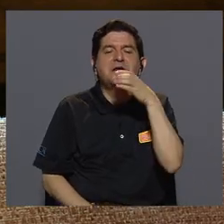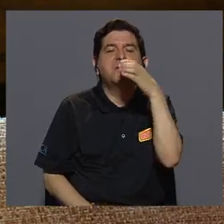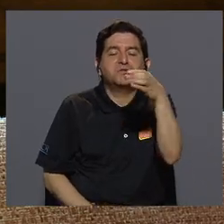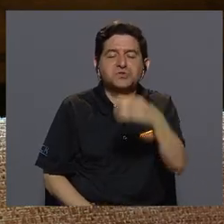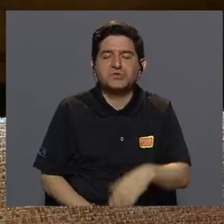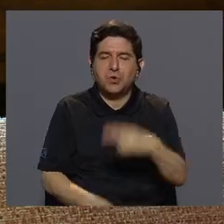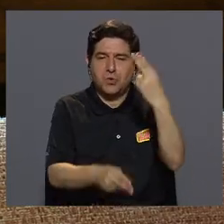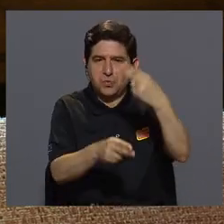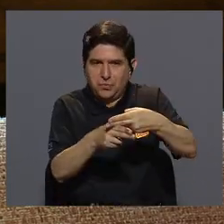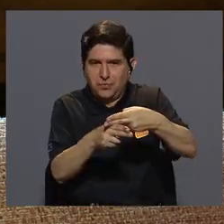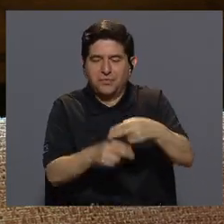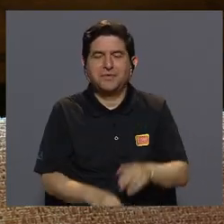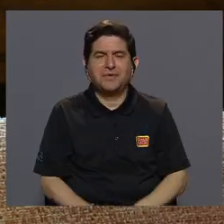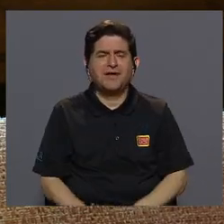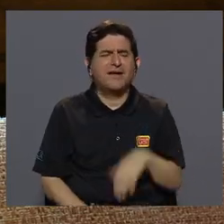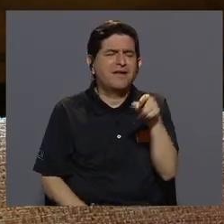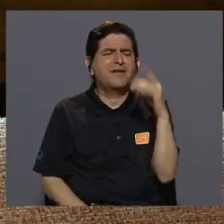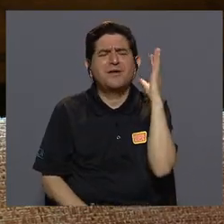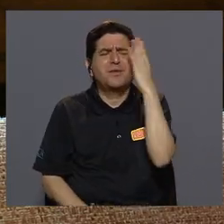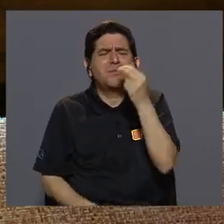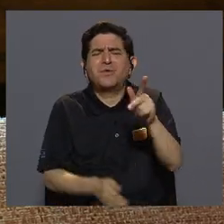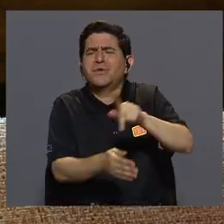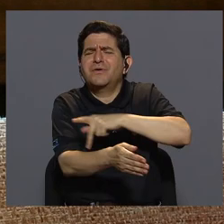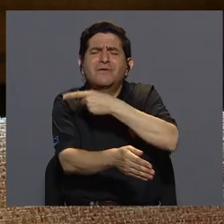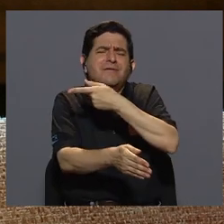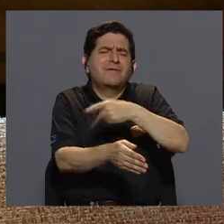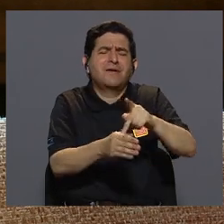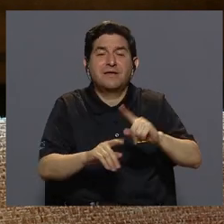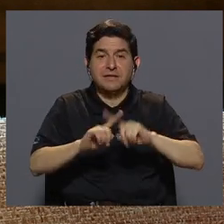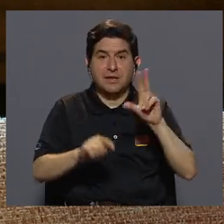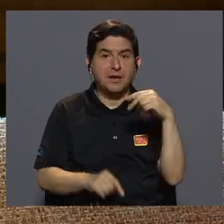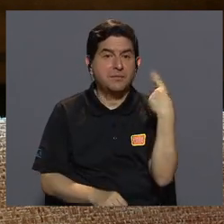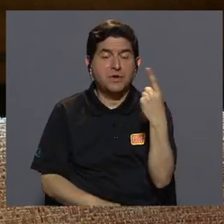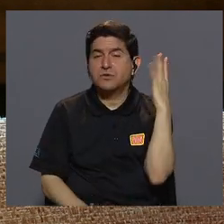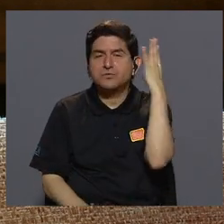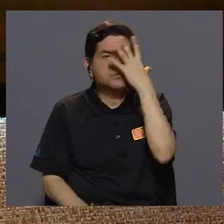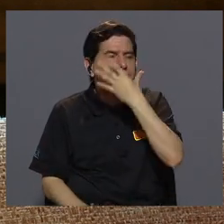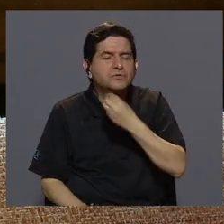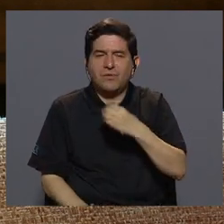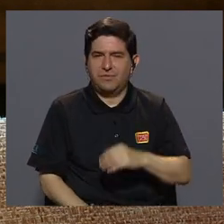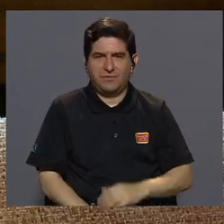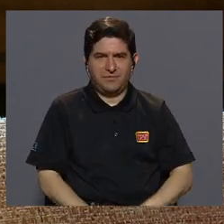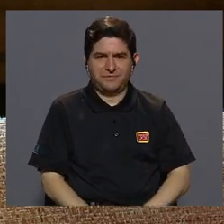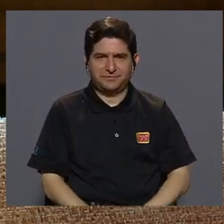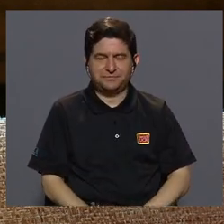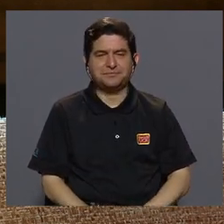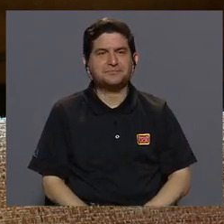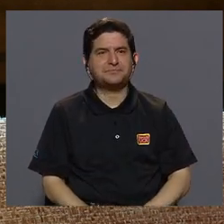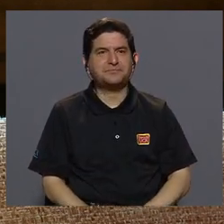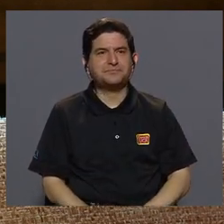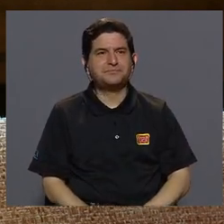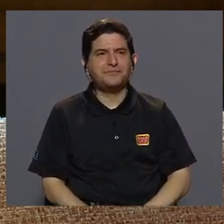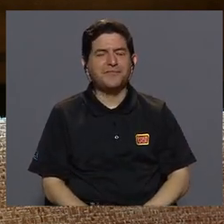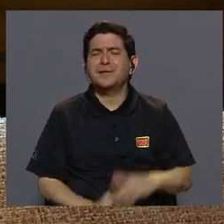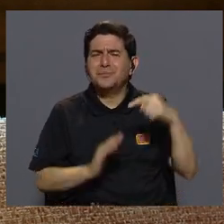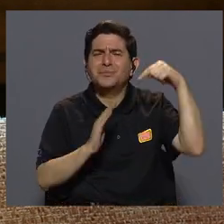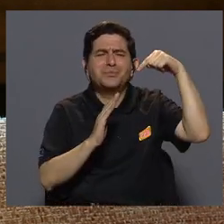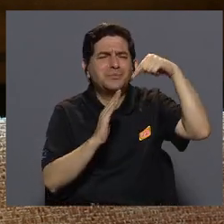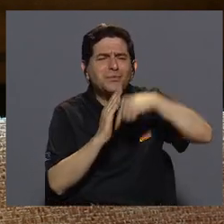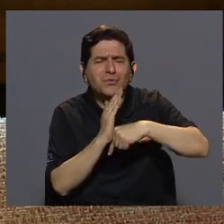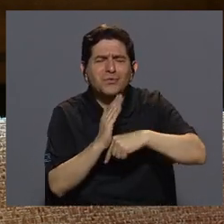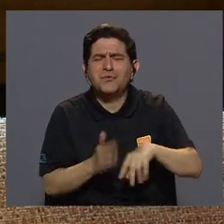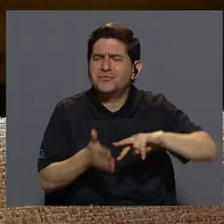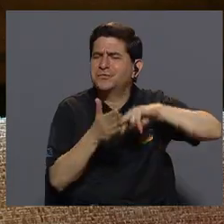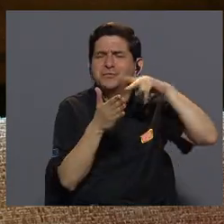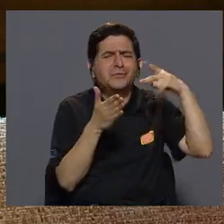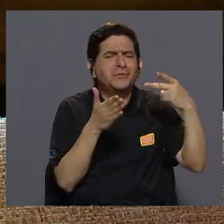llamara Estrella, y me hizo una poesía tan linda, pero no solo tan linda, sino que tan, tan profunda